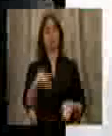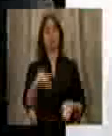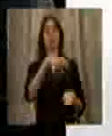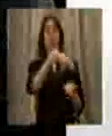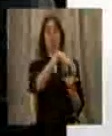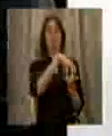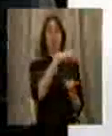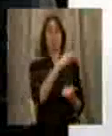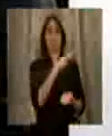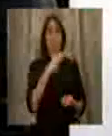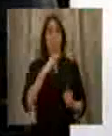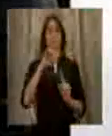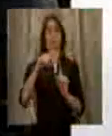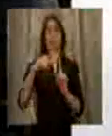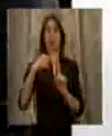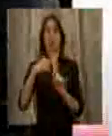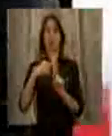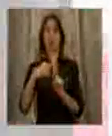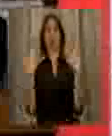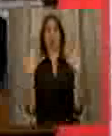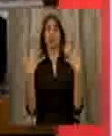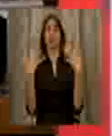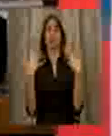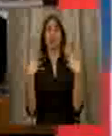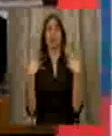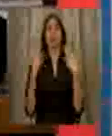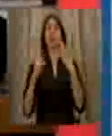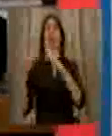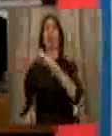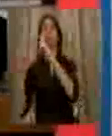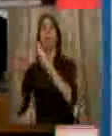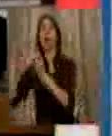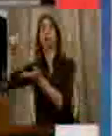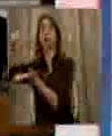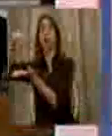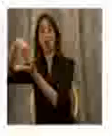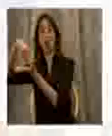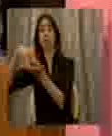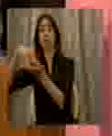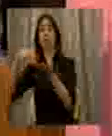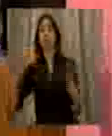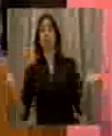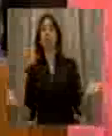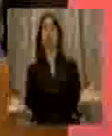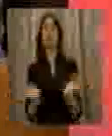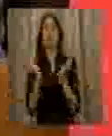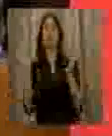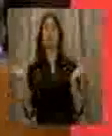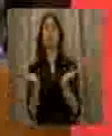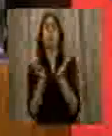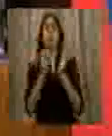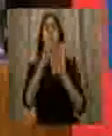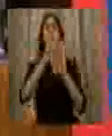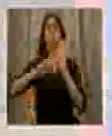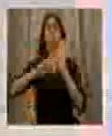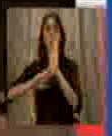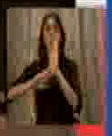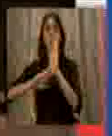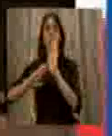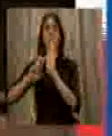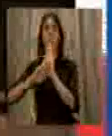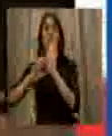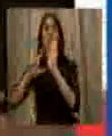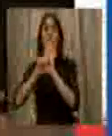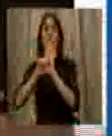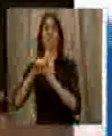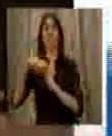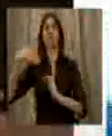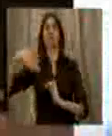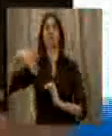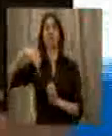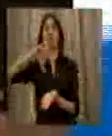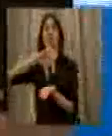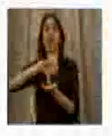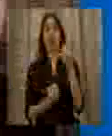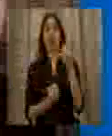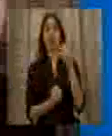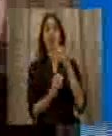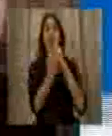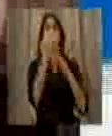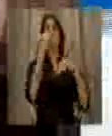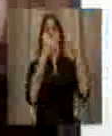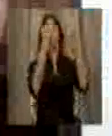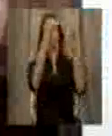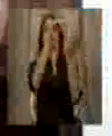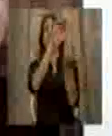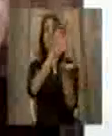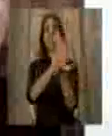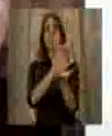Ministerio, además, tenemos la función de llevar las relaciones con el Congreso e impulsar iniciativas de gran relevancia para el país, como la modernización